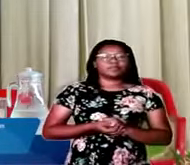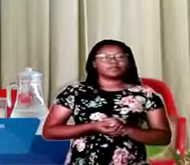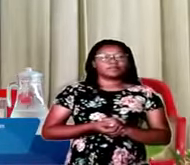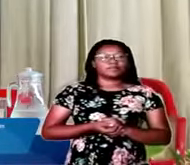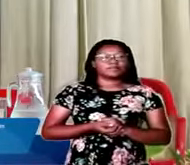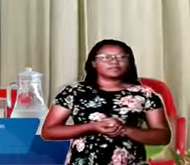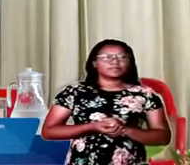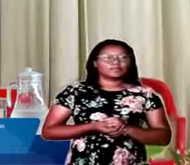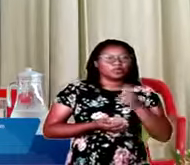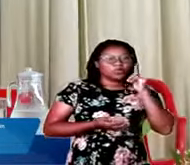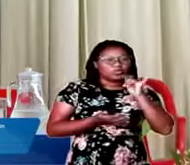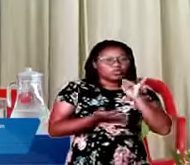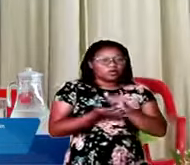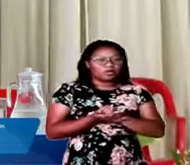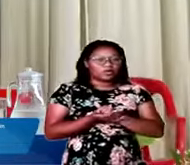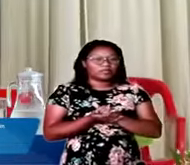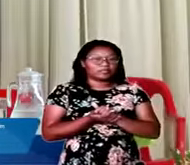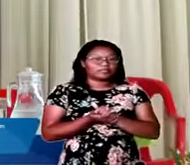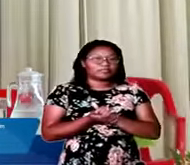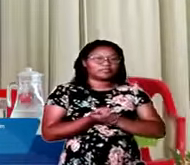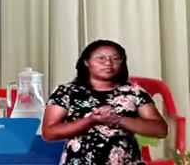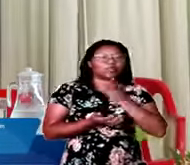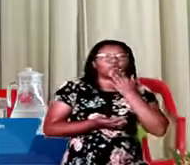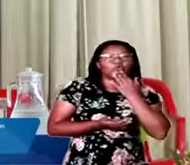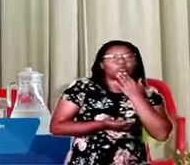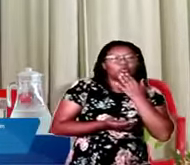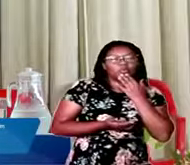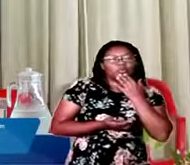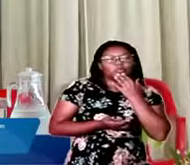Uno cree que lo del racismo no es tan fuerte.